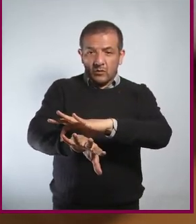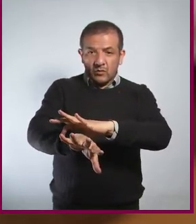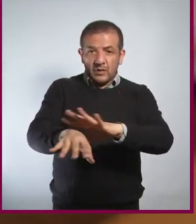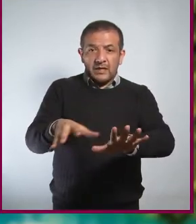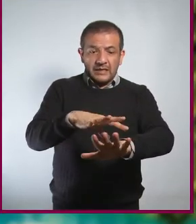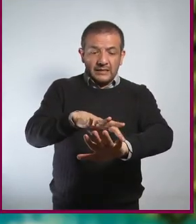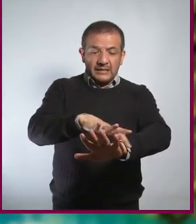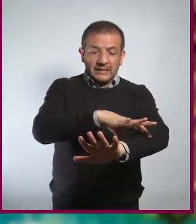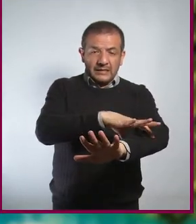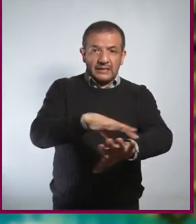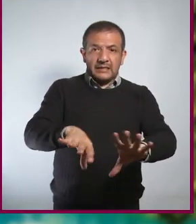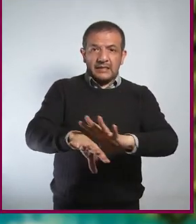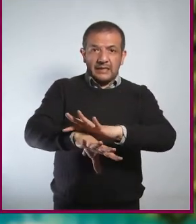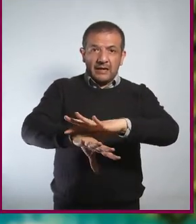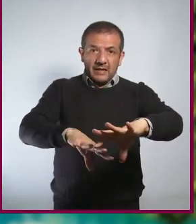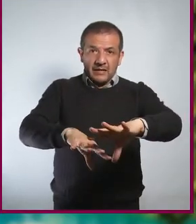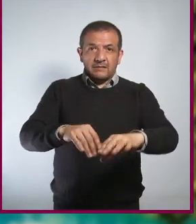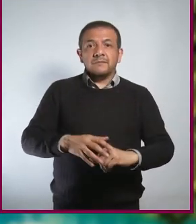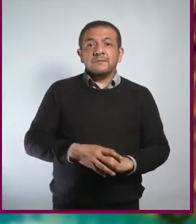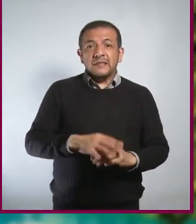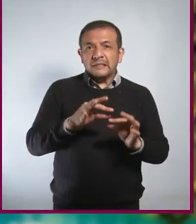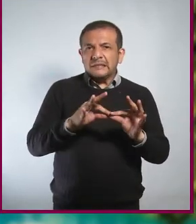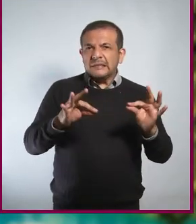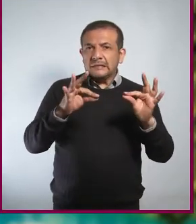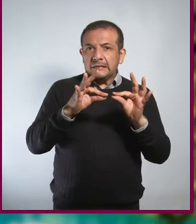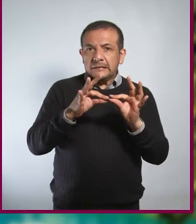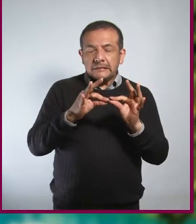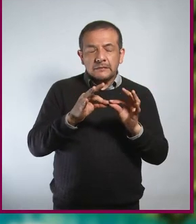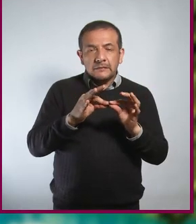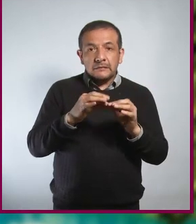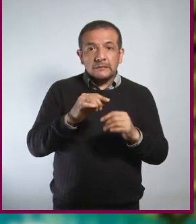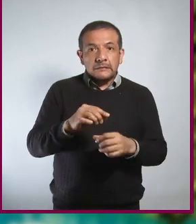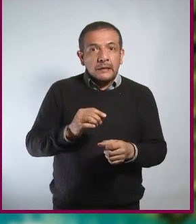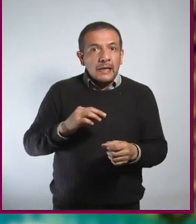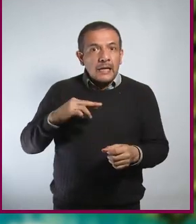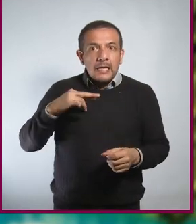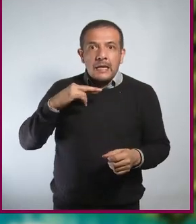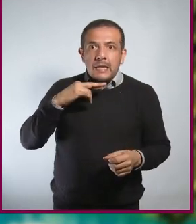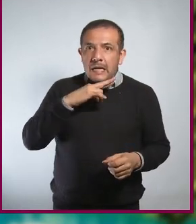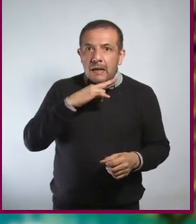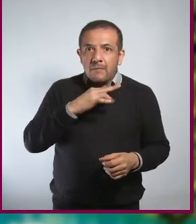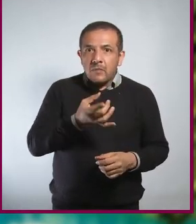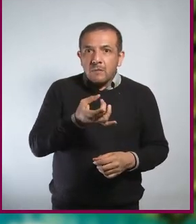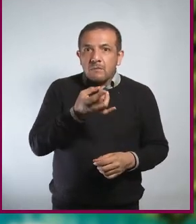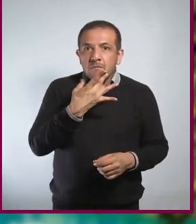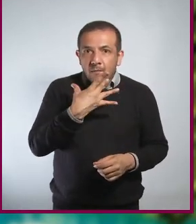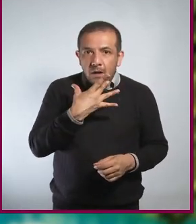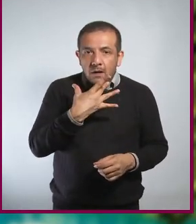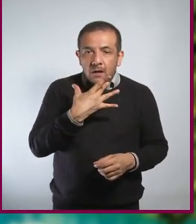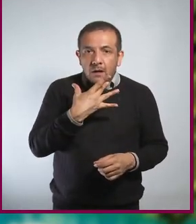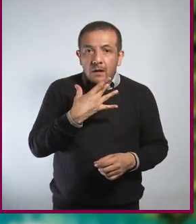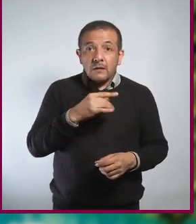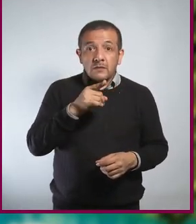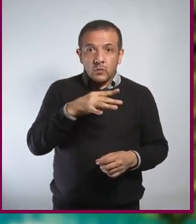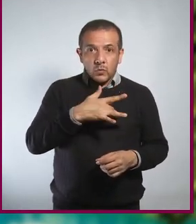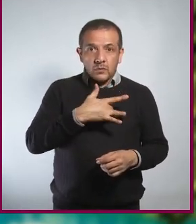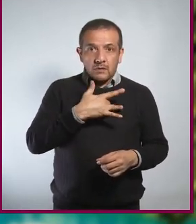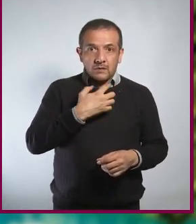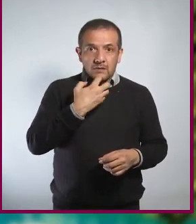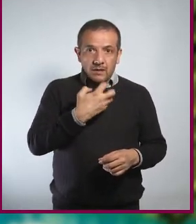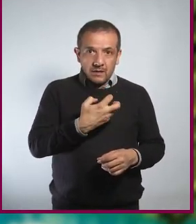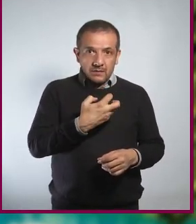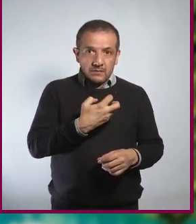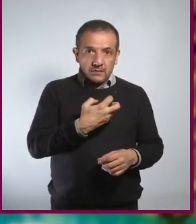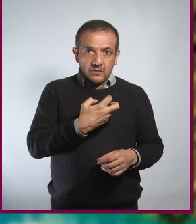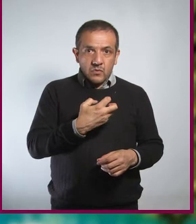abajo. Es muy importante recibir tratamiento inmediato. Si presentas estos síntomas,